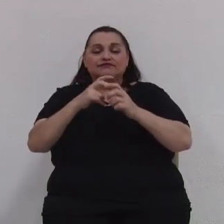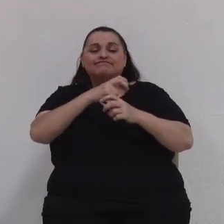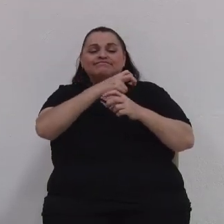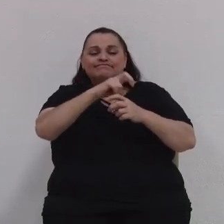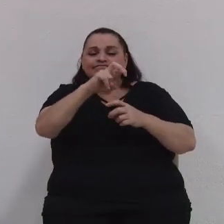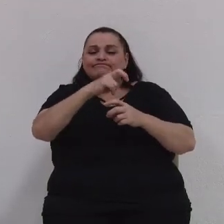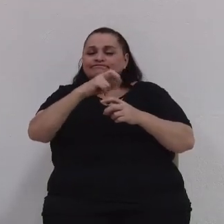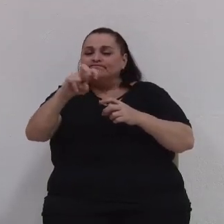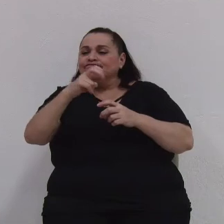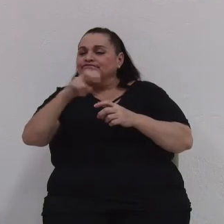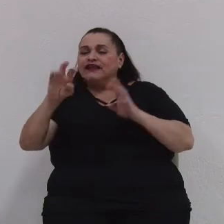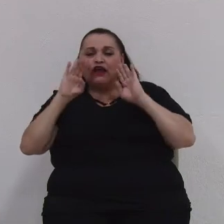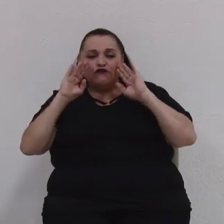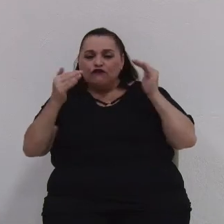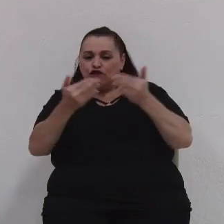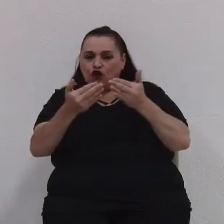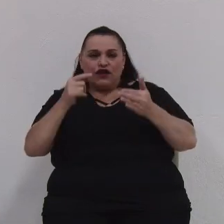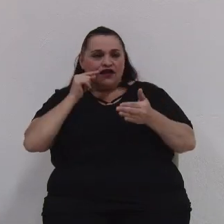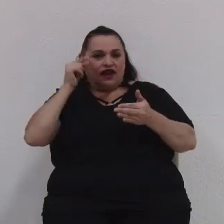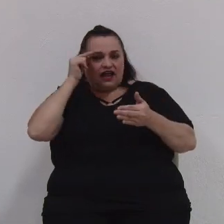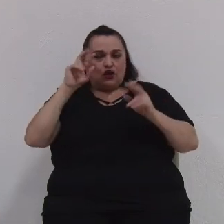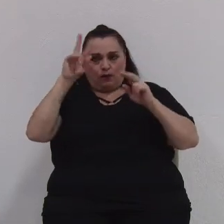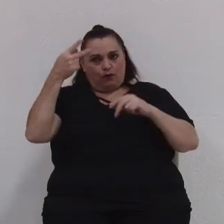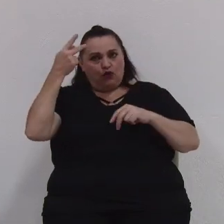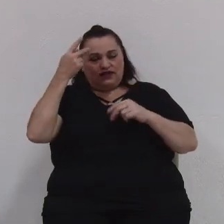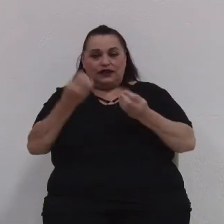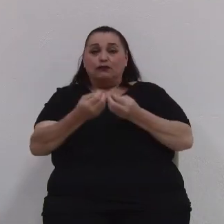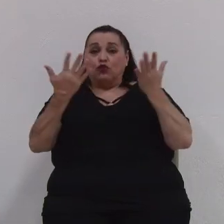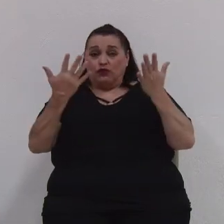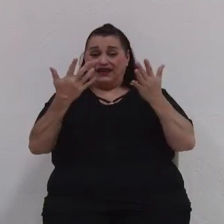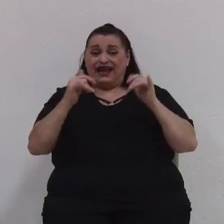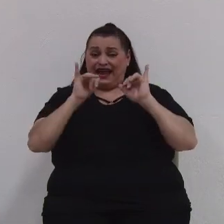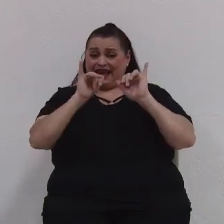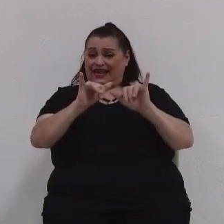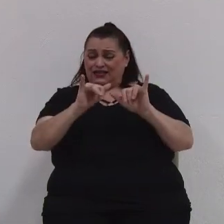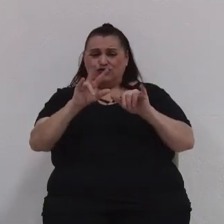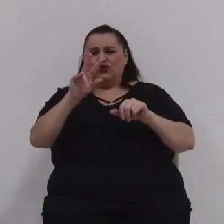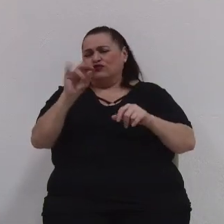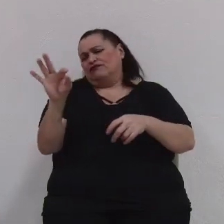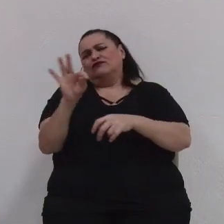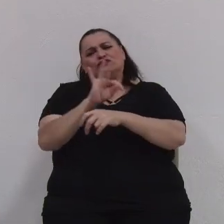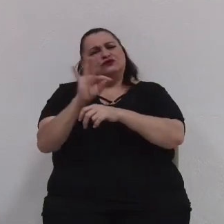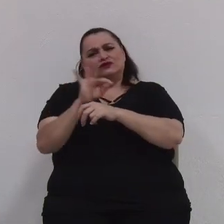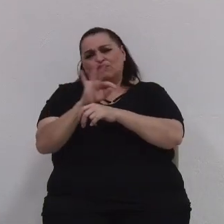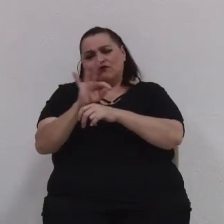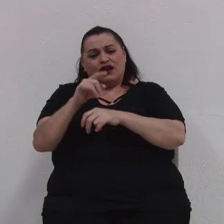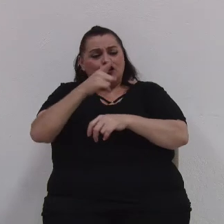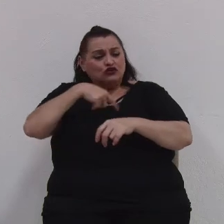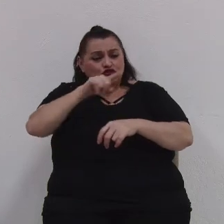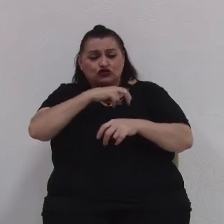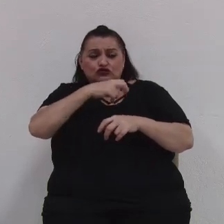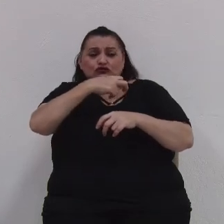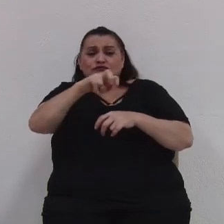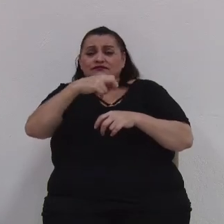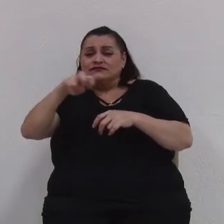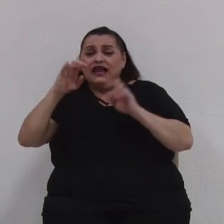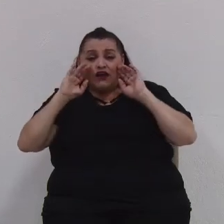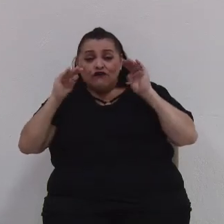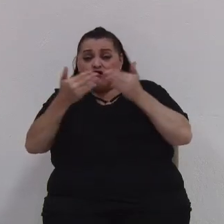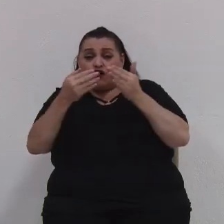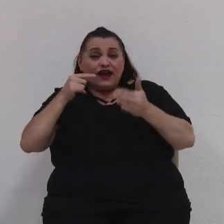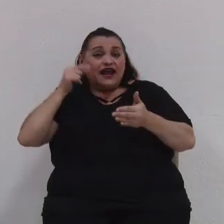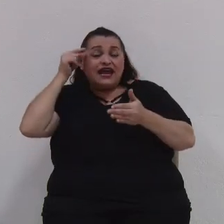transversalizar el enfoque de género en la política pública. Eso no sirve. Estamos transversalizando el enfoque de